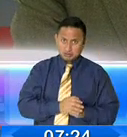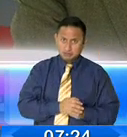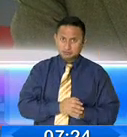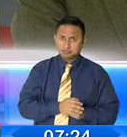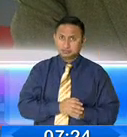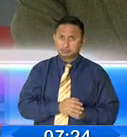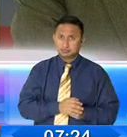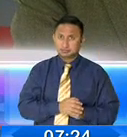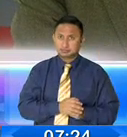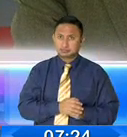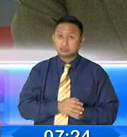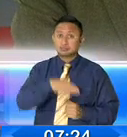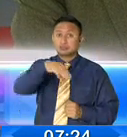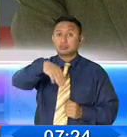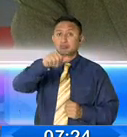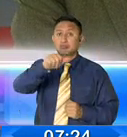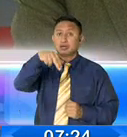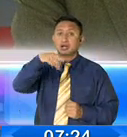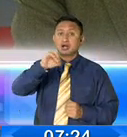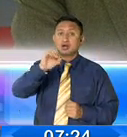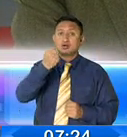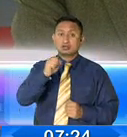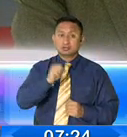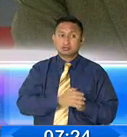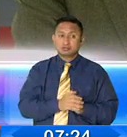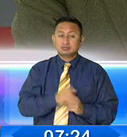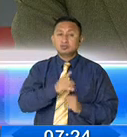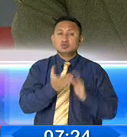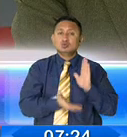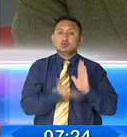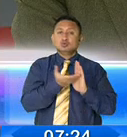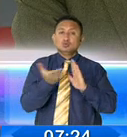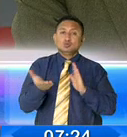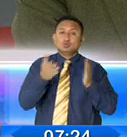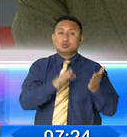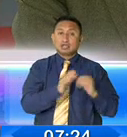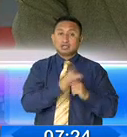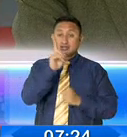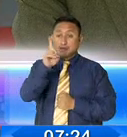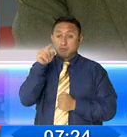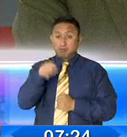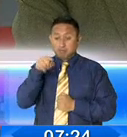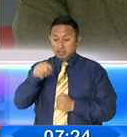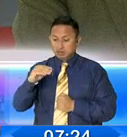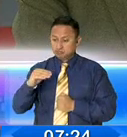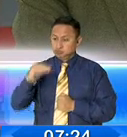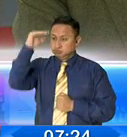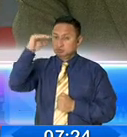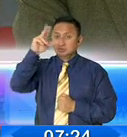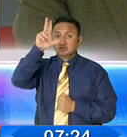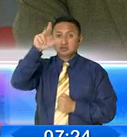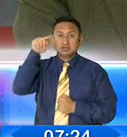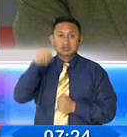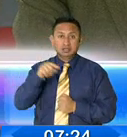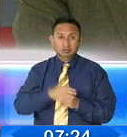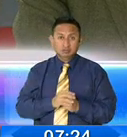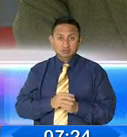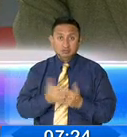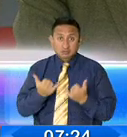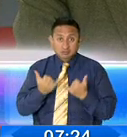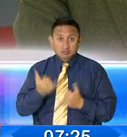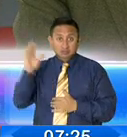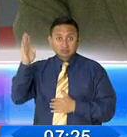en Manaus aumentó las muertes de 1,000 a 3,000 muertes diarias, que es lo que está viviendo